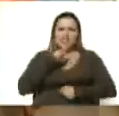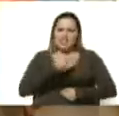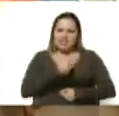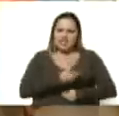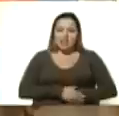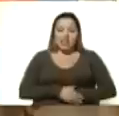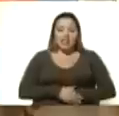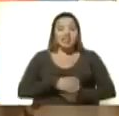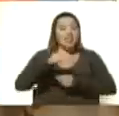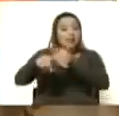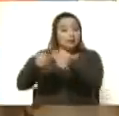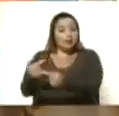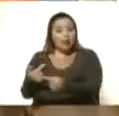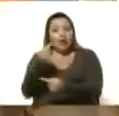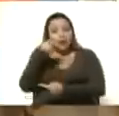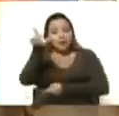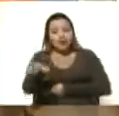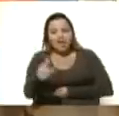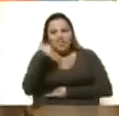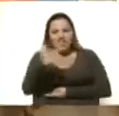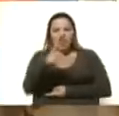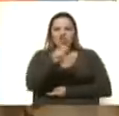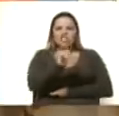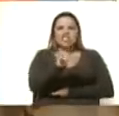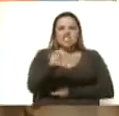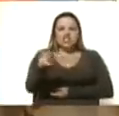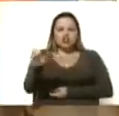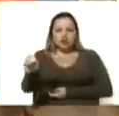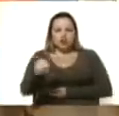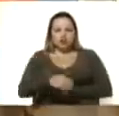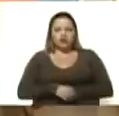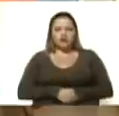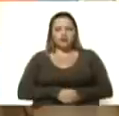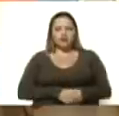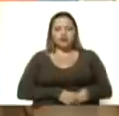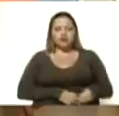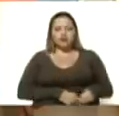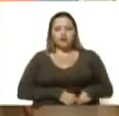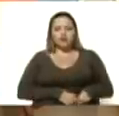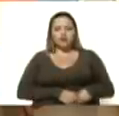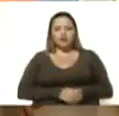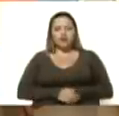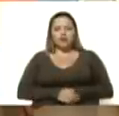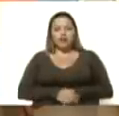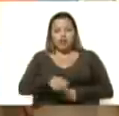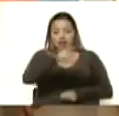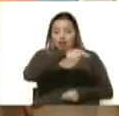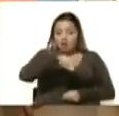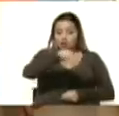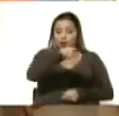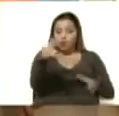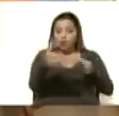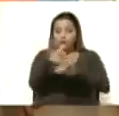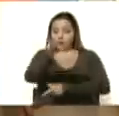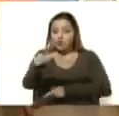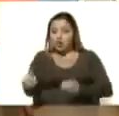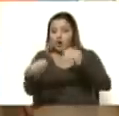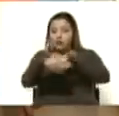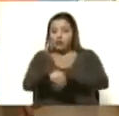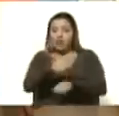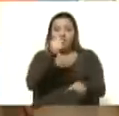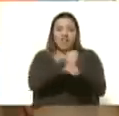pasó, según Tito Viloria, y eso fue lo que ellos trabajaron durante casi 2 años, a la